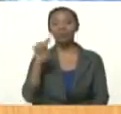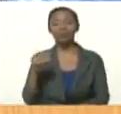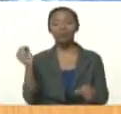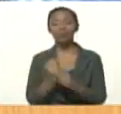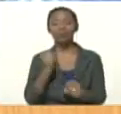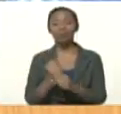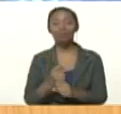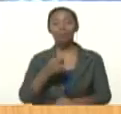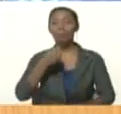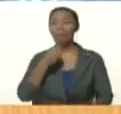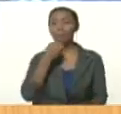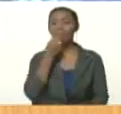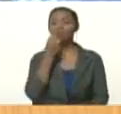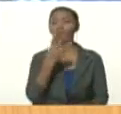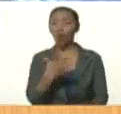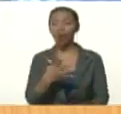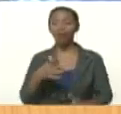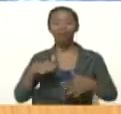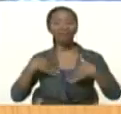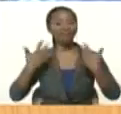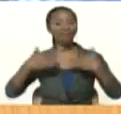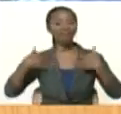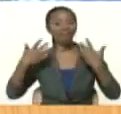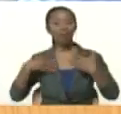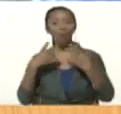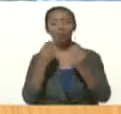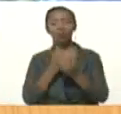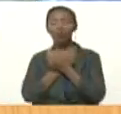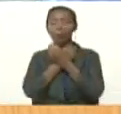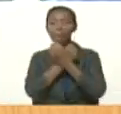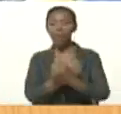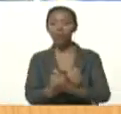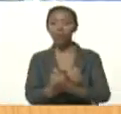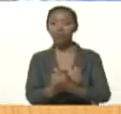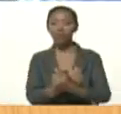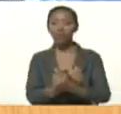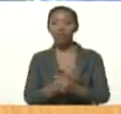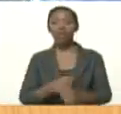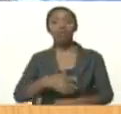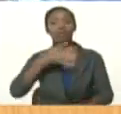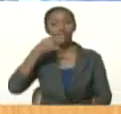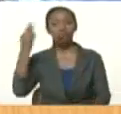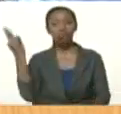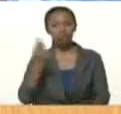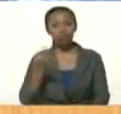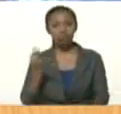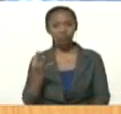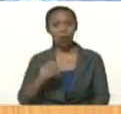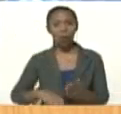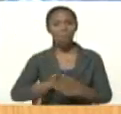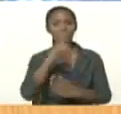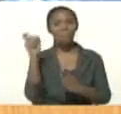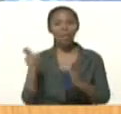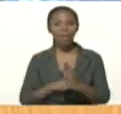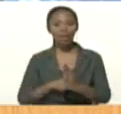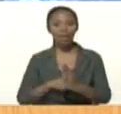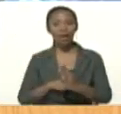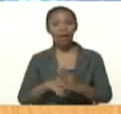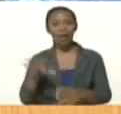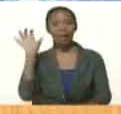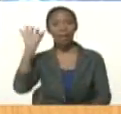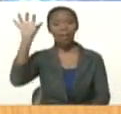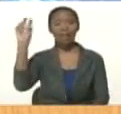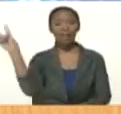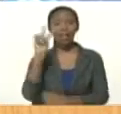humor, con mucho amor y con la certeza absoluta de que nuestra patria,